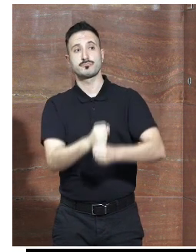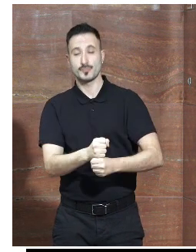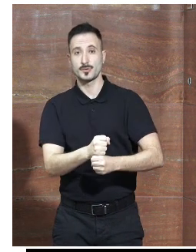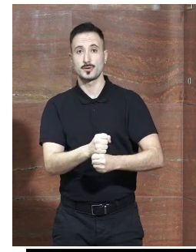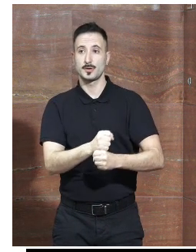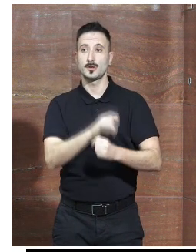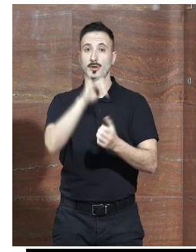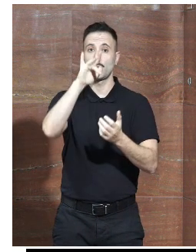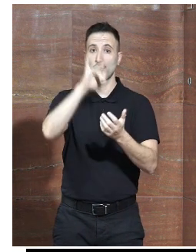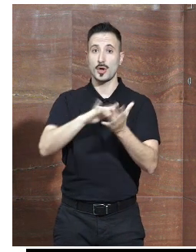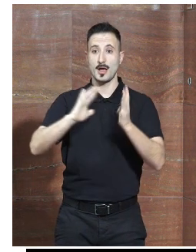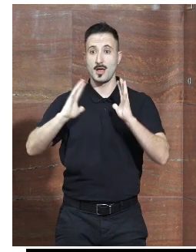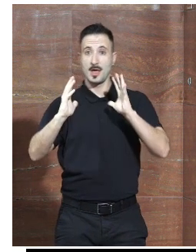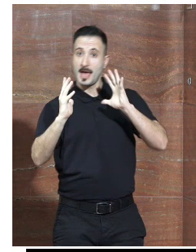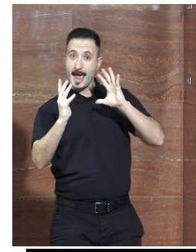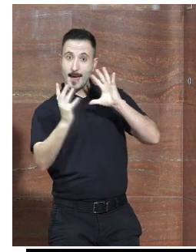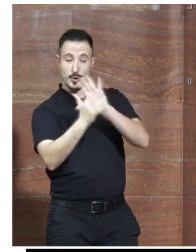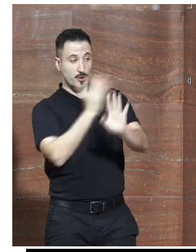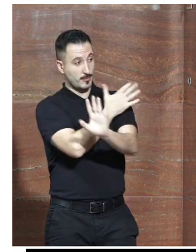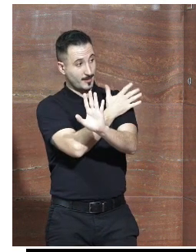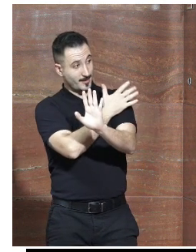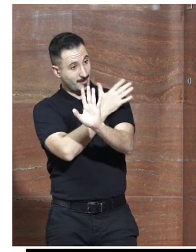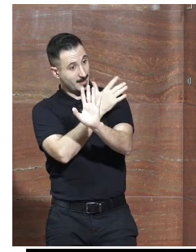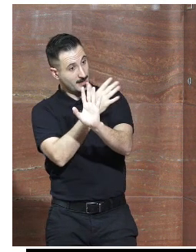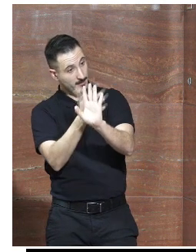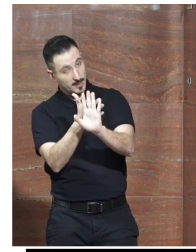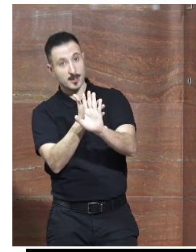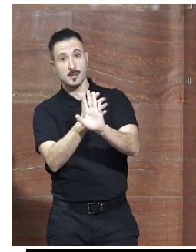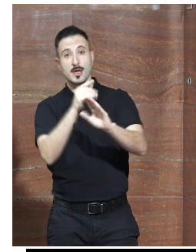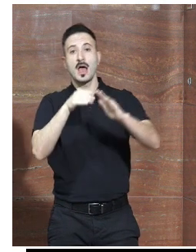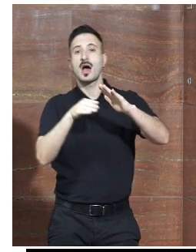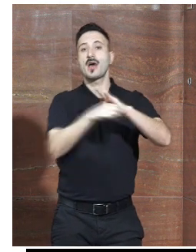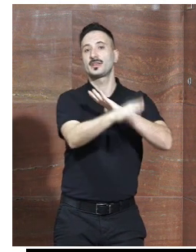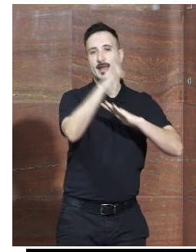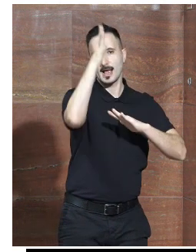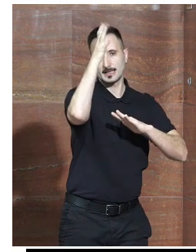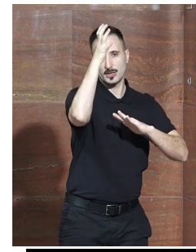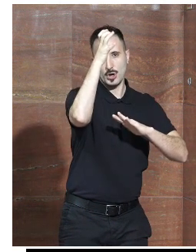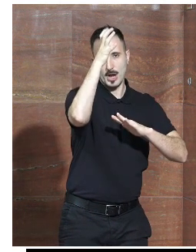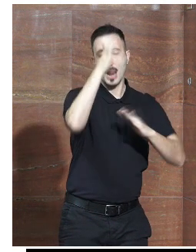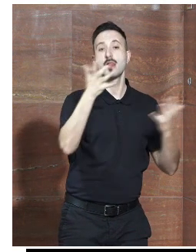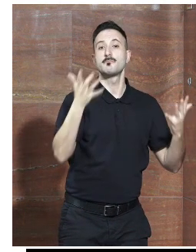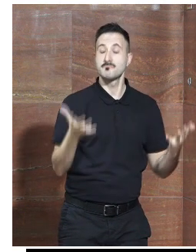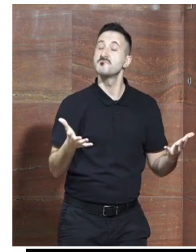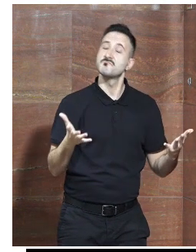en la evolución de... Eso ha venido... Primero vino por la accesibilidad sensorial, que